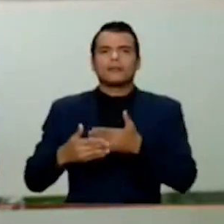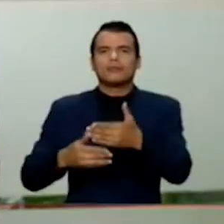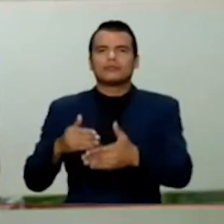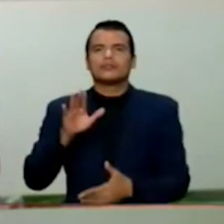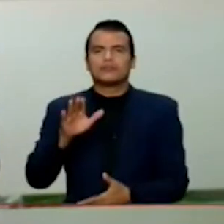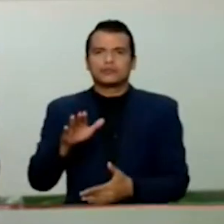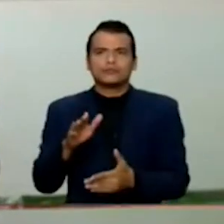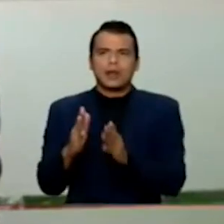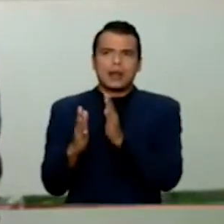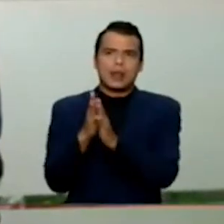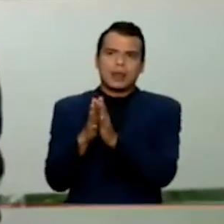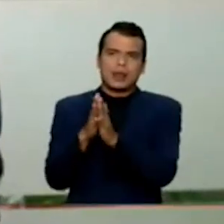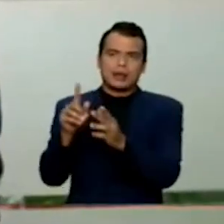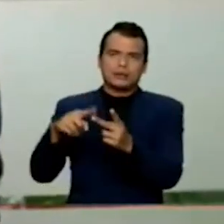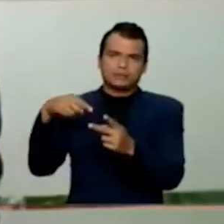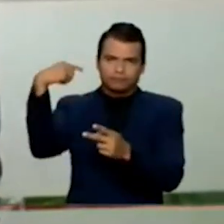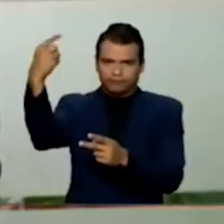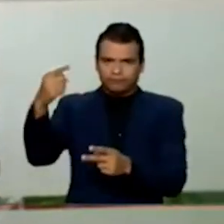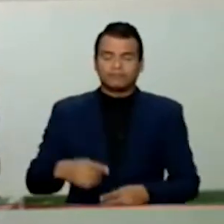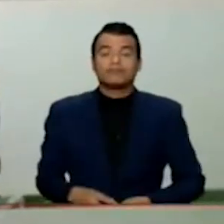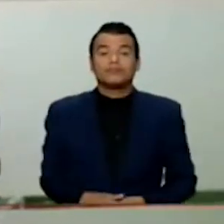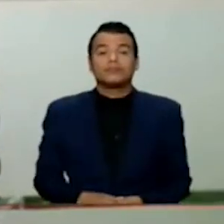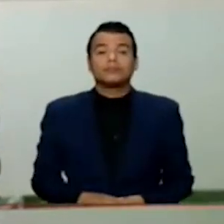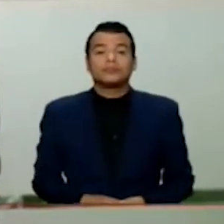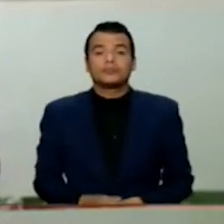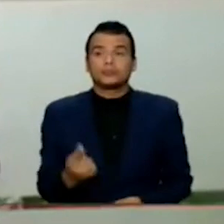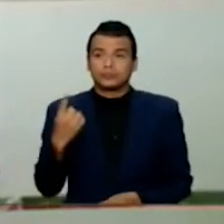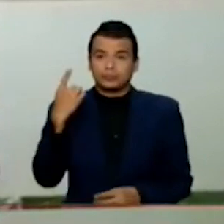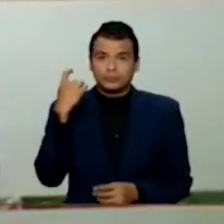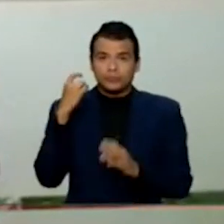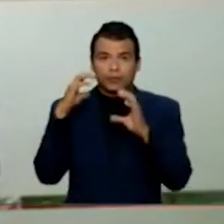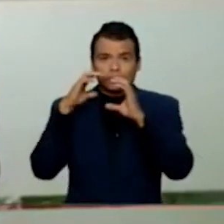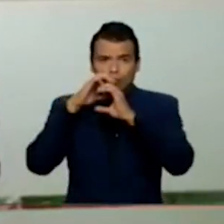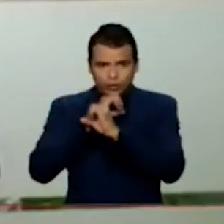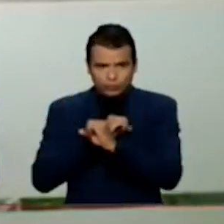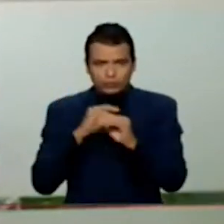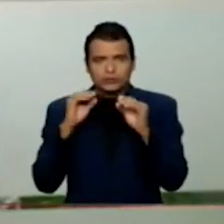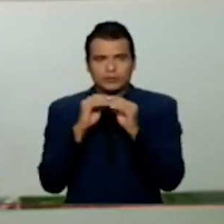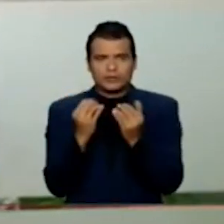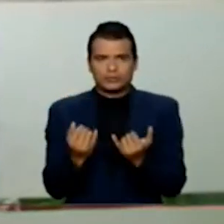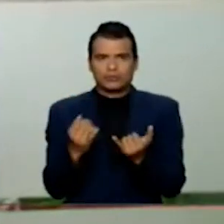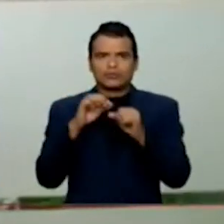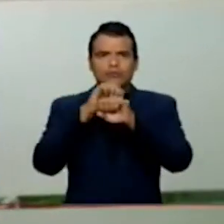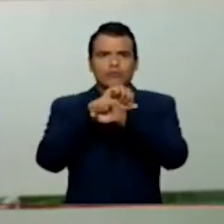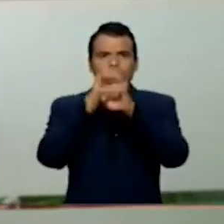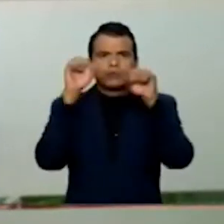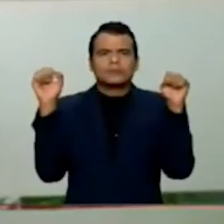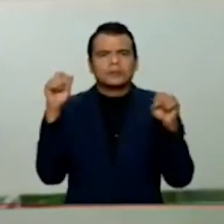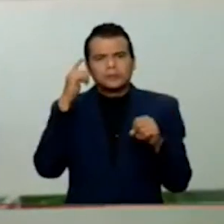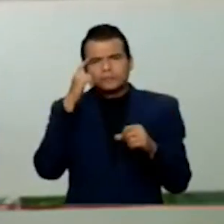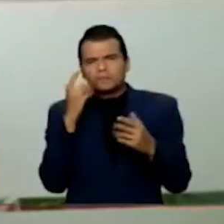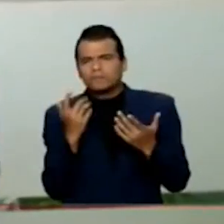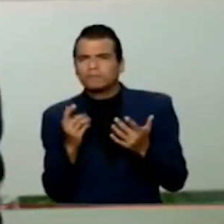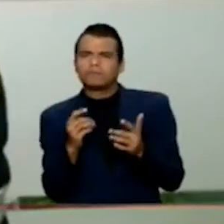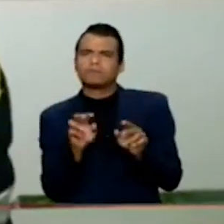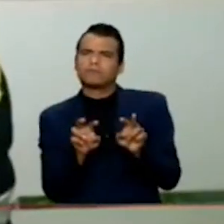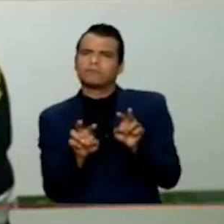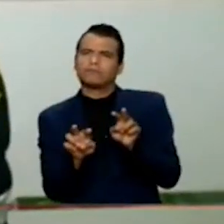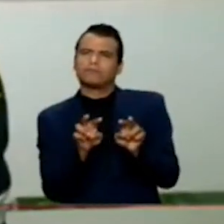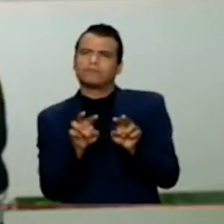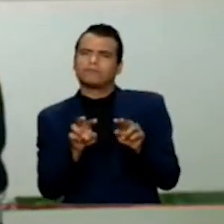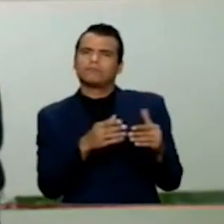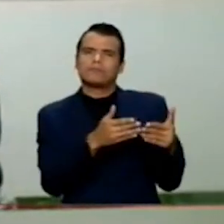Se trabajó parte de la tarde de ayer, en la noche, y en la mañana de hoy todavía se está tratando el incendio.